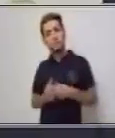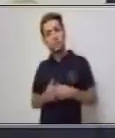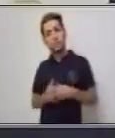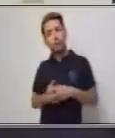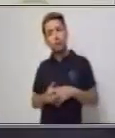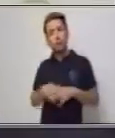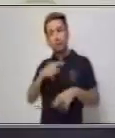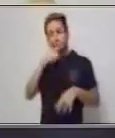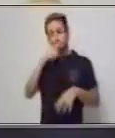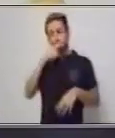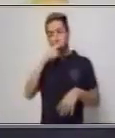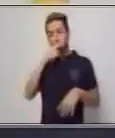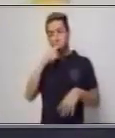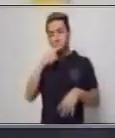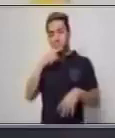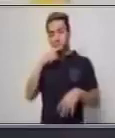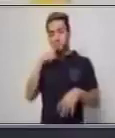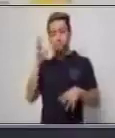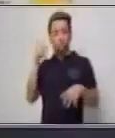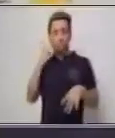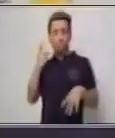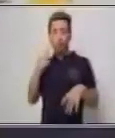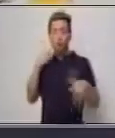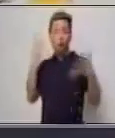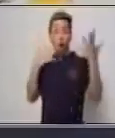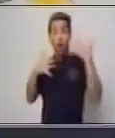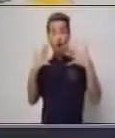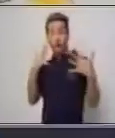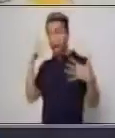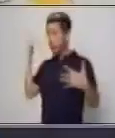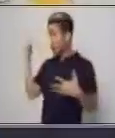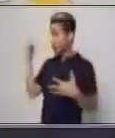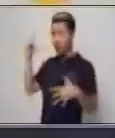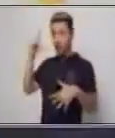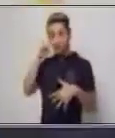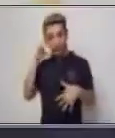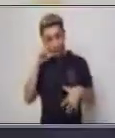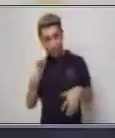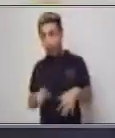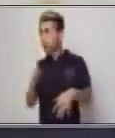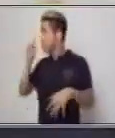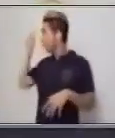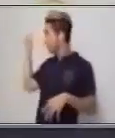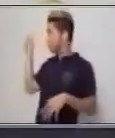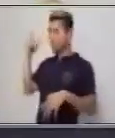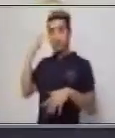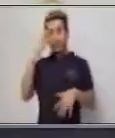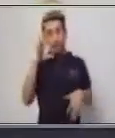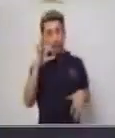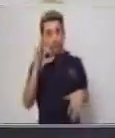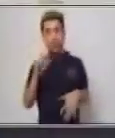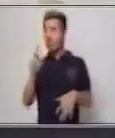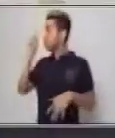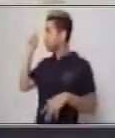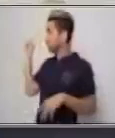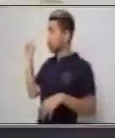Color amarillo, excelente. Color celeste y color rosa. Te voy a mencionar de